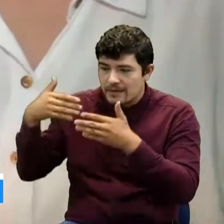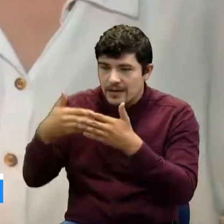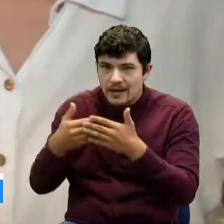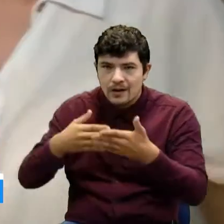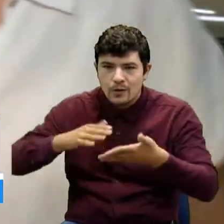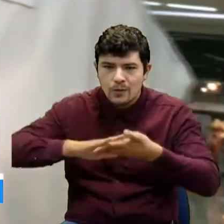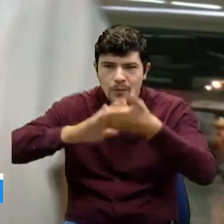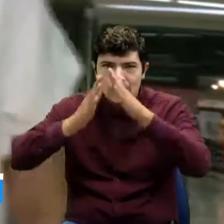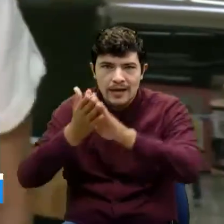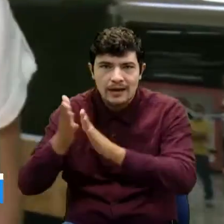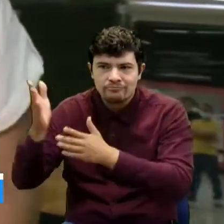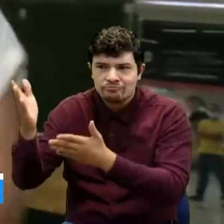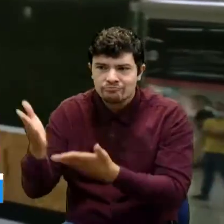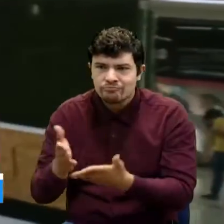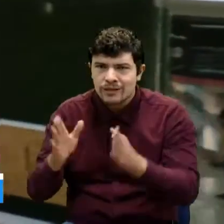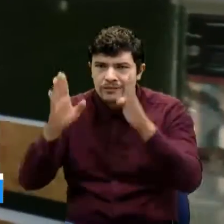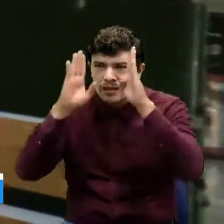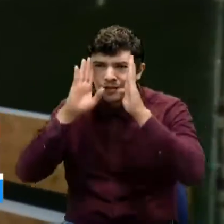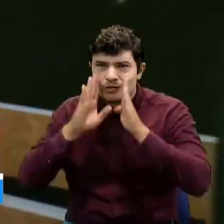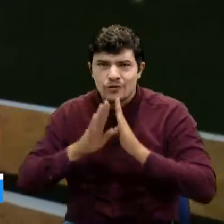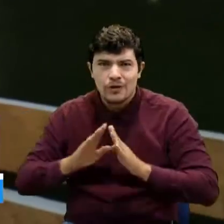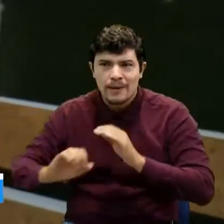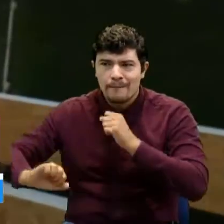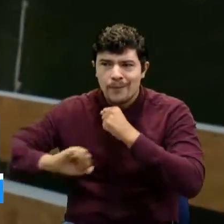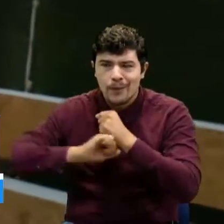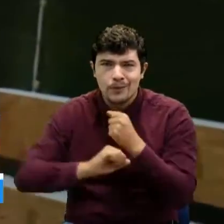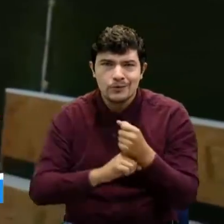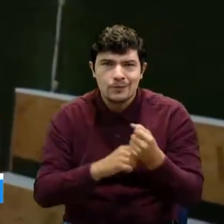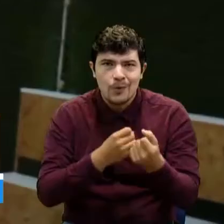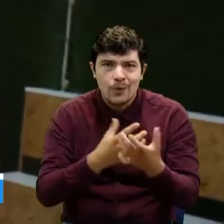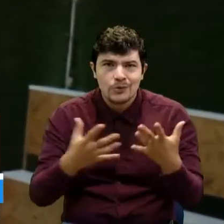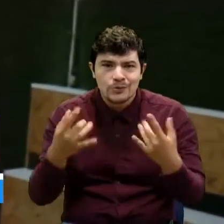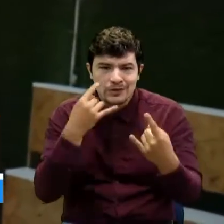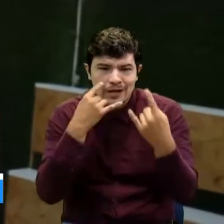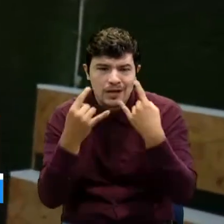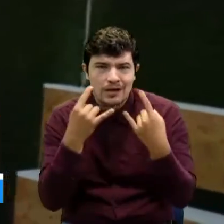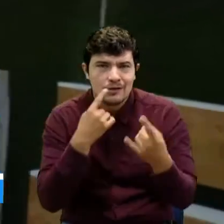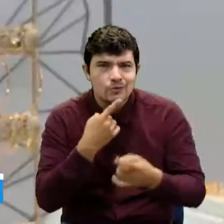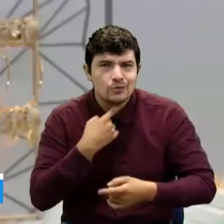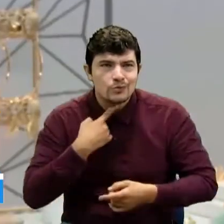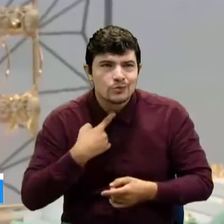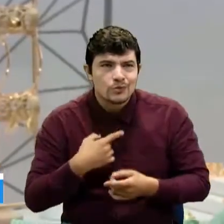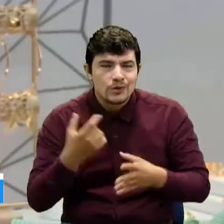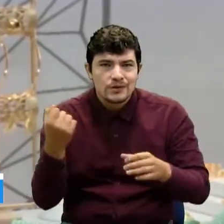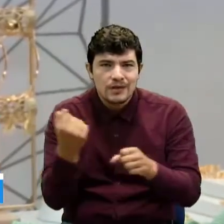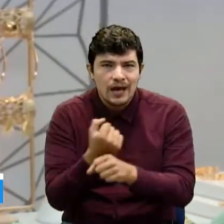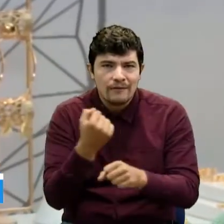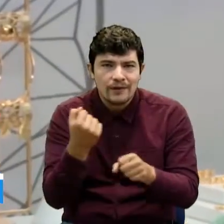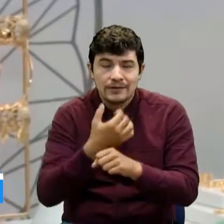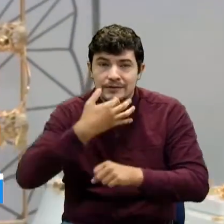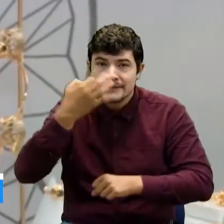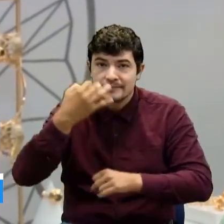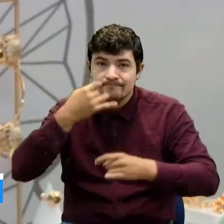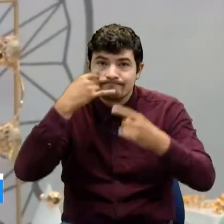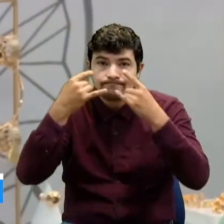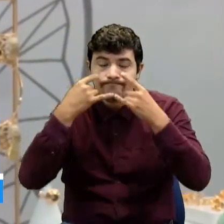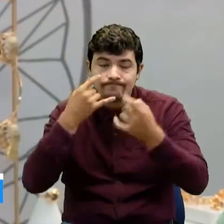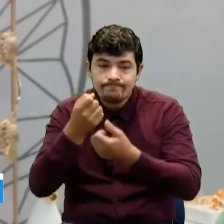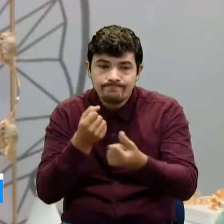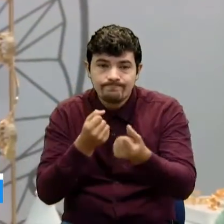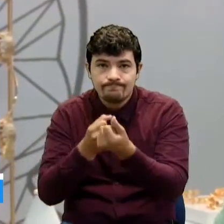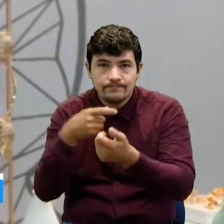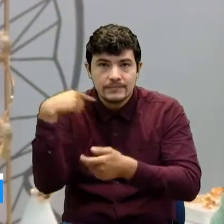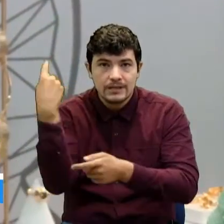sido estupenda, nuestras piezas han gustado mucho, el trabajo ha sido muy valorado y apoyado por